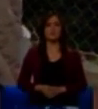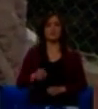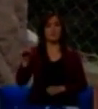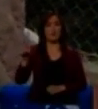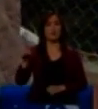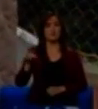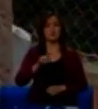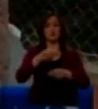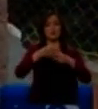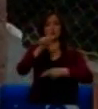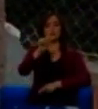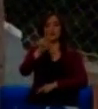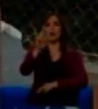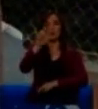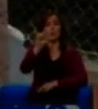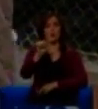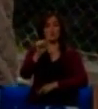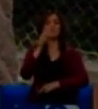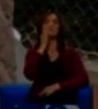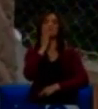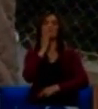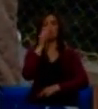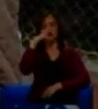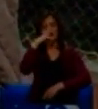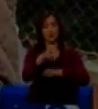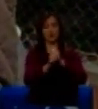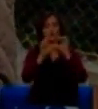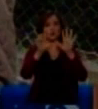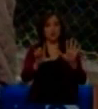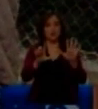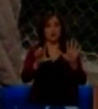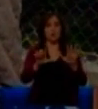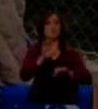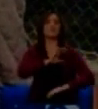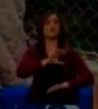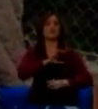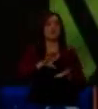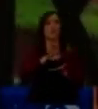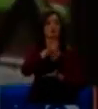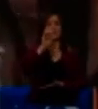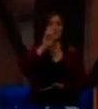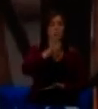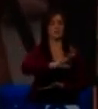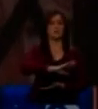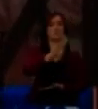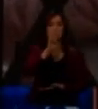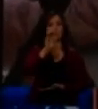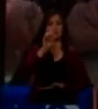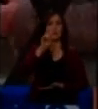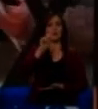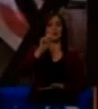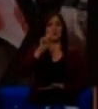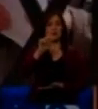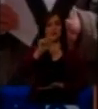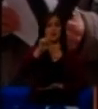la señora aura mosquera madre de un niño de 7 años que asiste a la unidad educativa municipal benalcázar denuncia ante nuestras